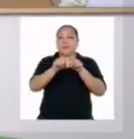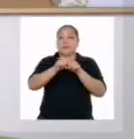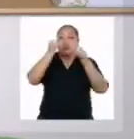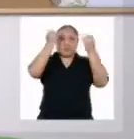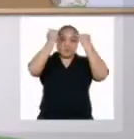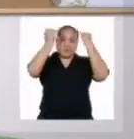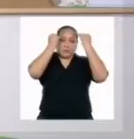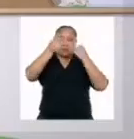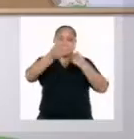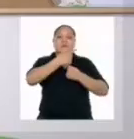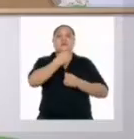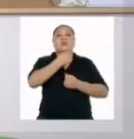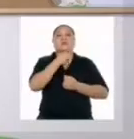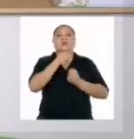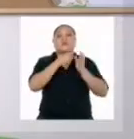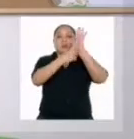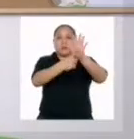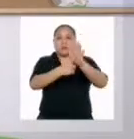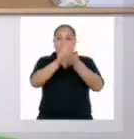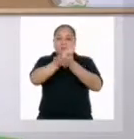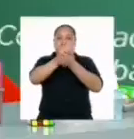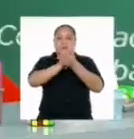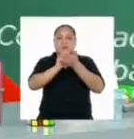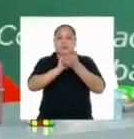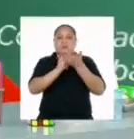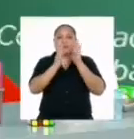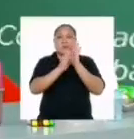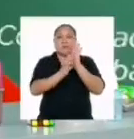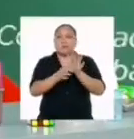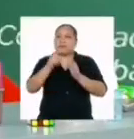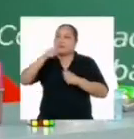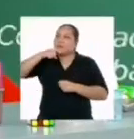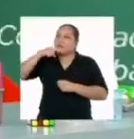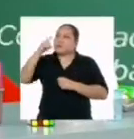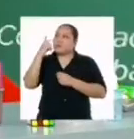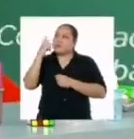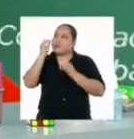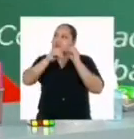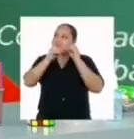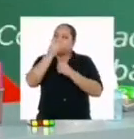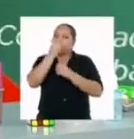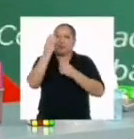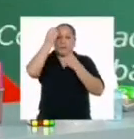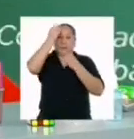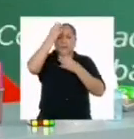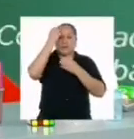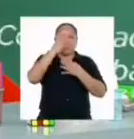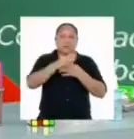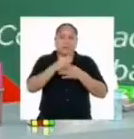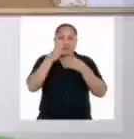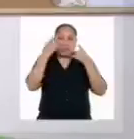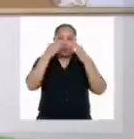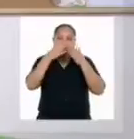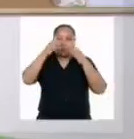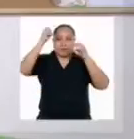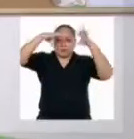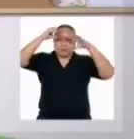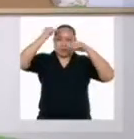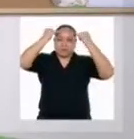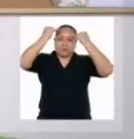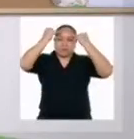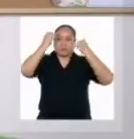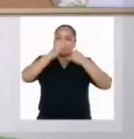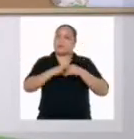les gustaría presentar en su texto. ¿Debemos colocar algún dato específico en la lluvia de ideas?